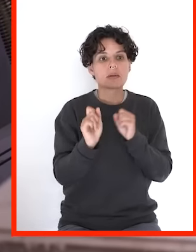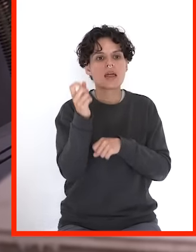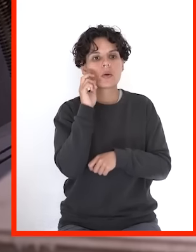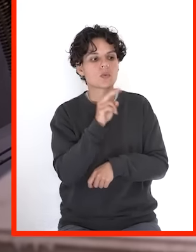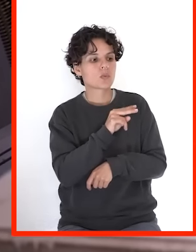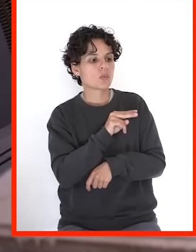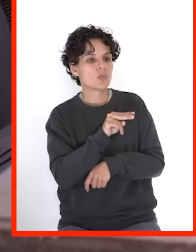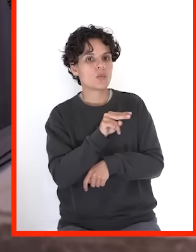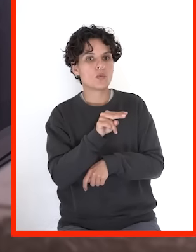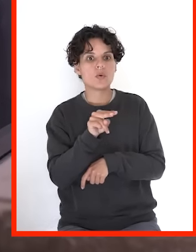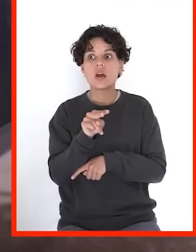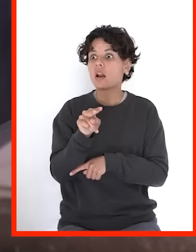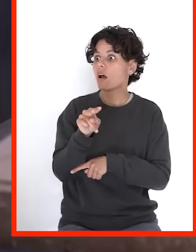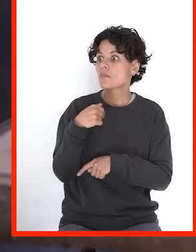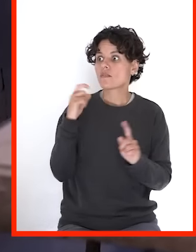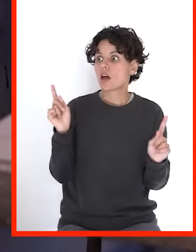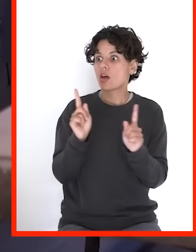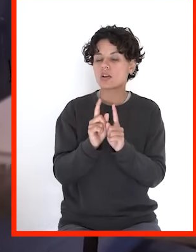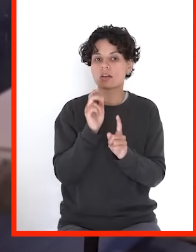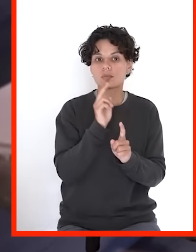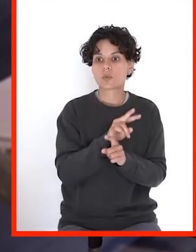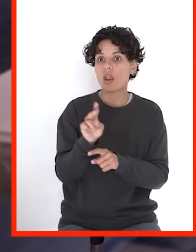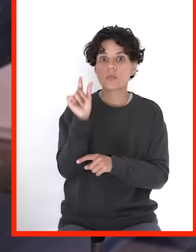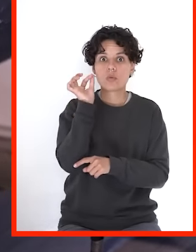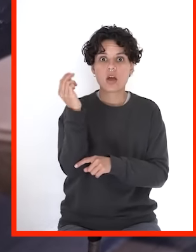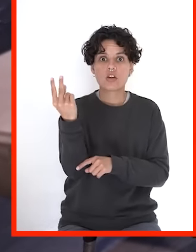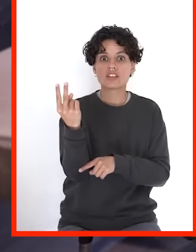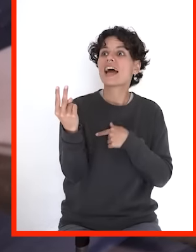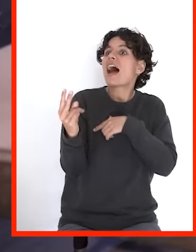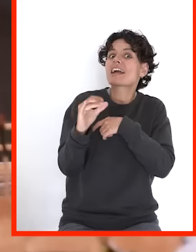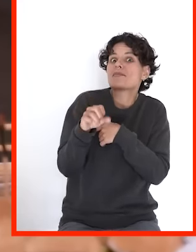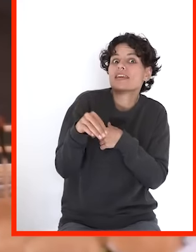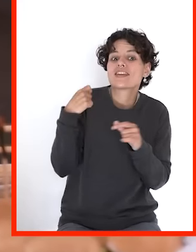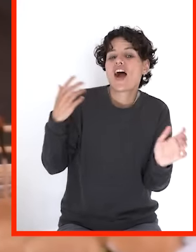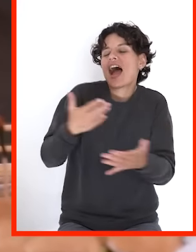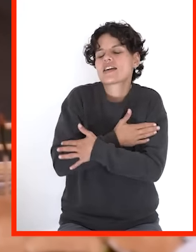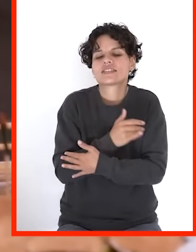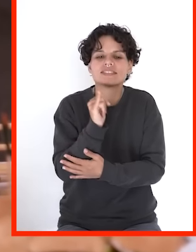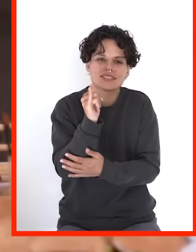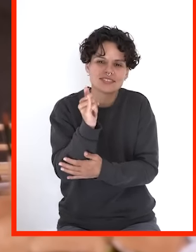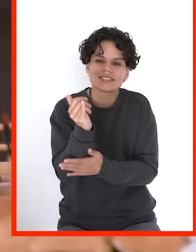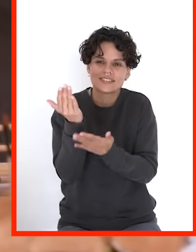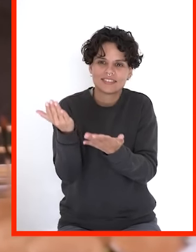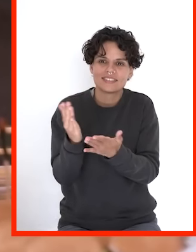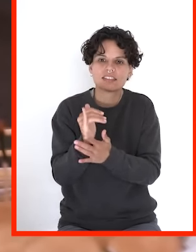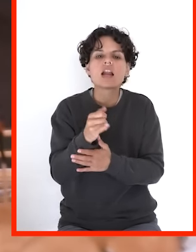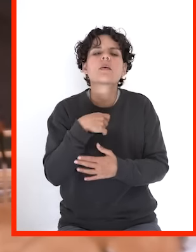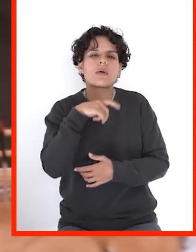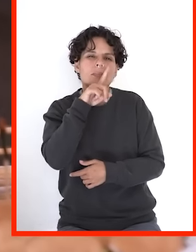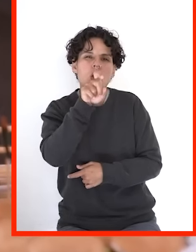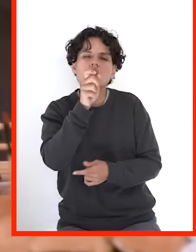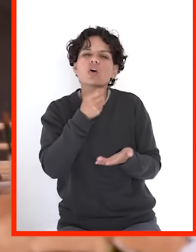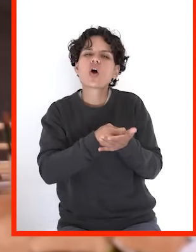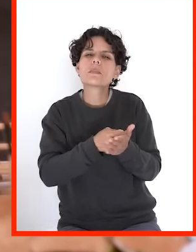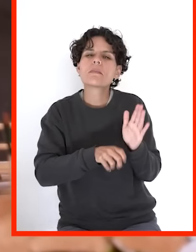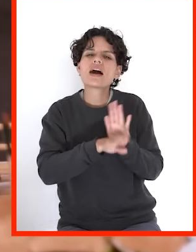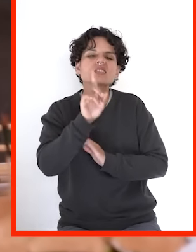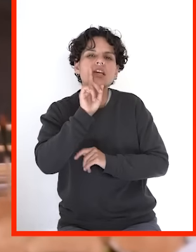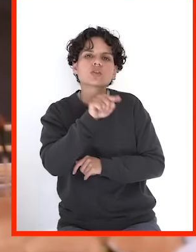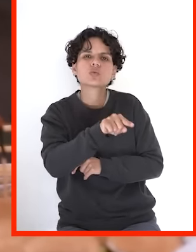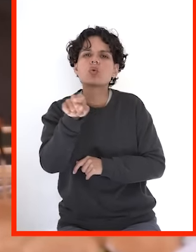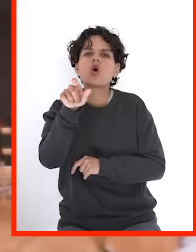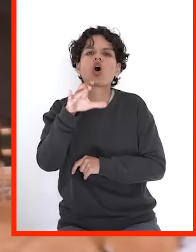la señora al tiro con la tía, ¡Camilo! Y todo. O sea, el hombre es cliente, ¿verdad? Ya lo conozco. El hombre es cliente. Sí, cliente. ¿Quién compra más? Tú, chiste, la verdad. Digamos